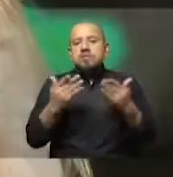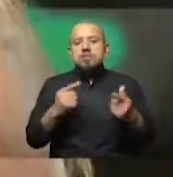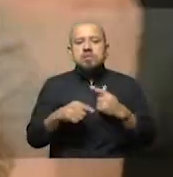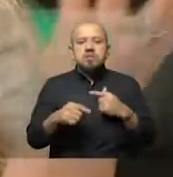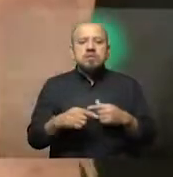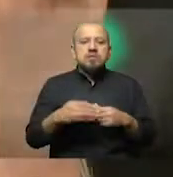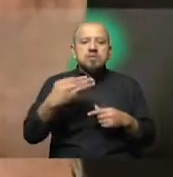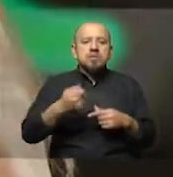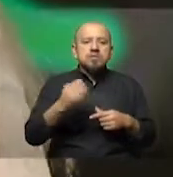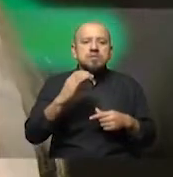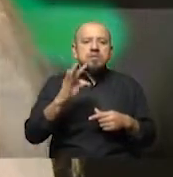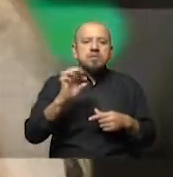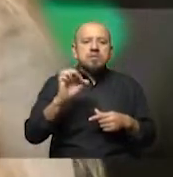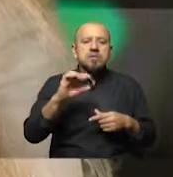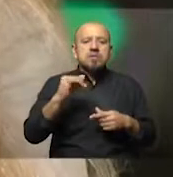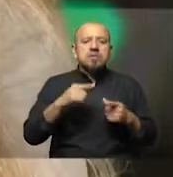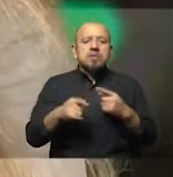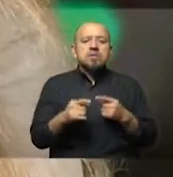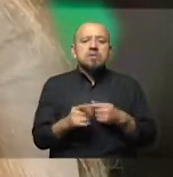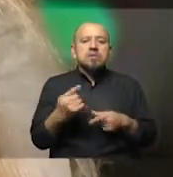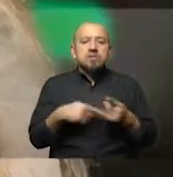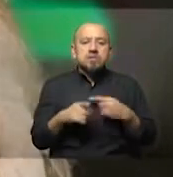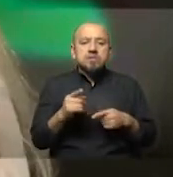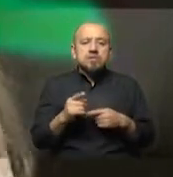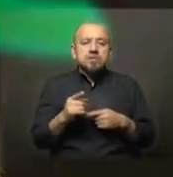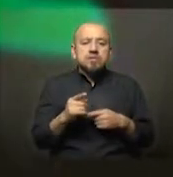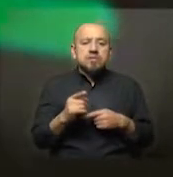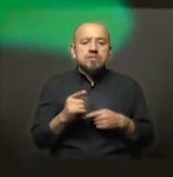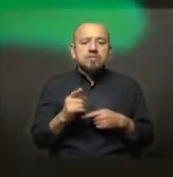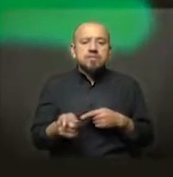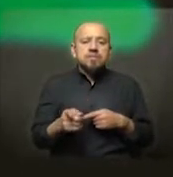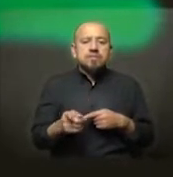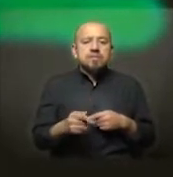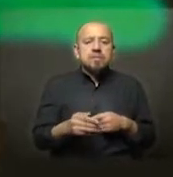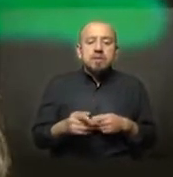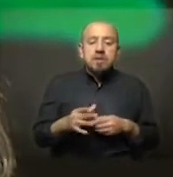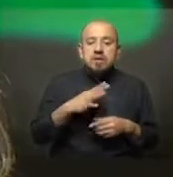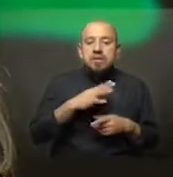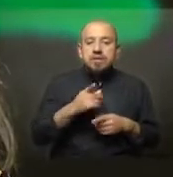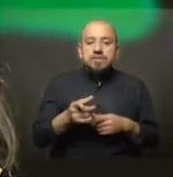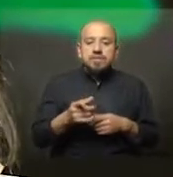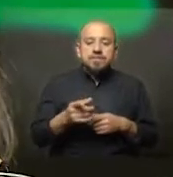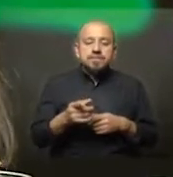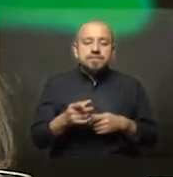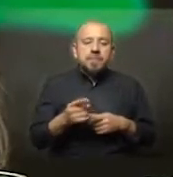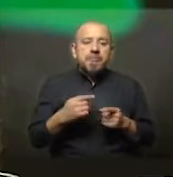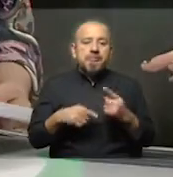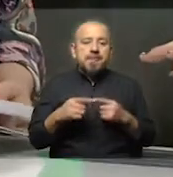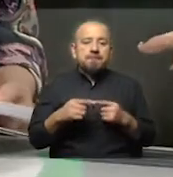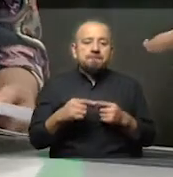antibacteriano el ajo hace muchas cosas entonces este Bueno ahí están las hierbas magnas que están clasificadas así